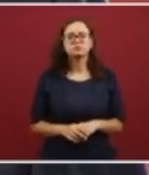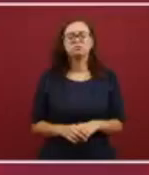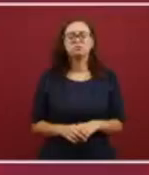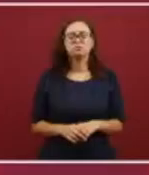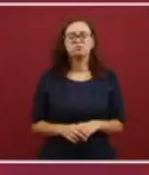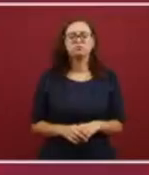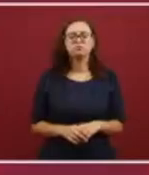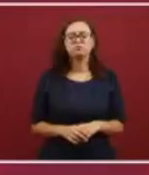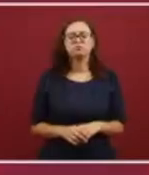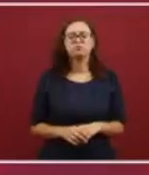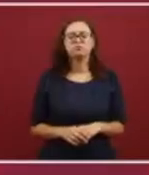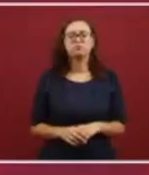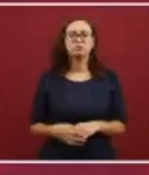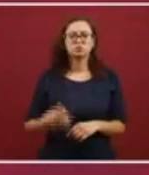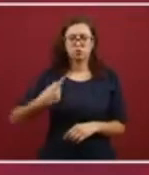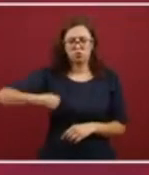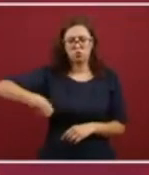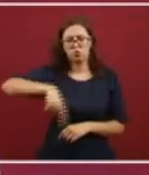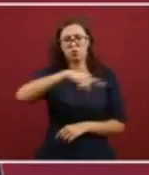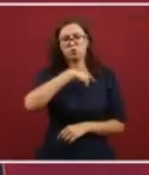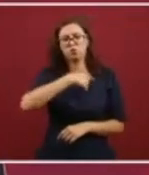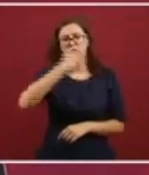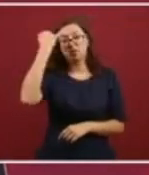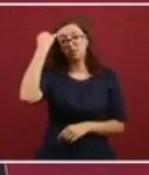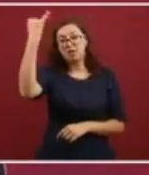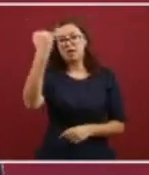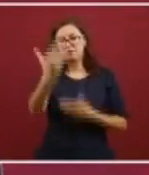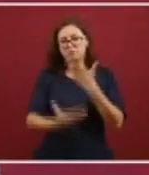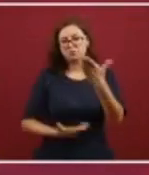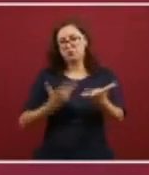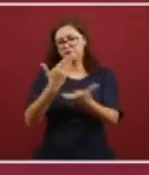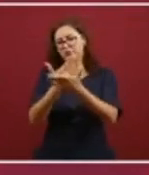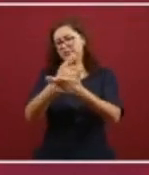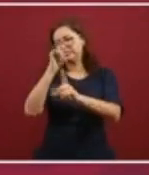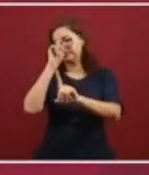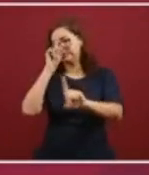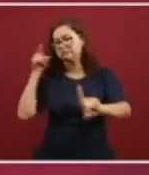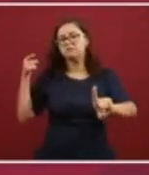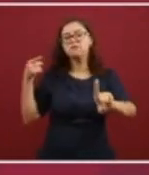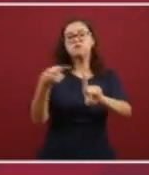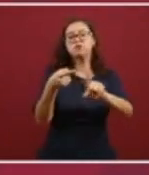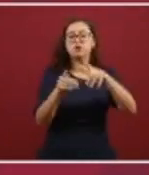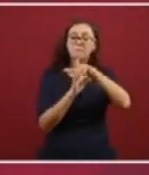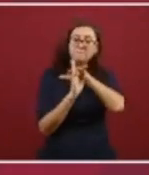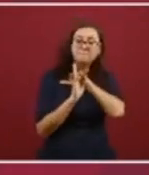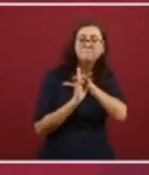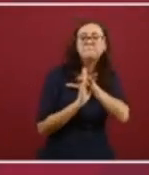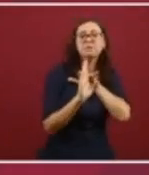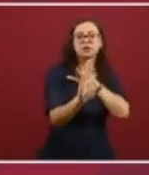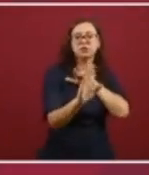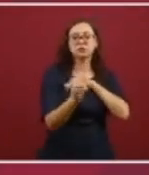enfocada en el tema migratorio, atender las causas,